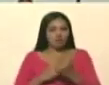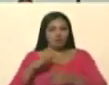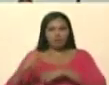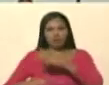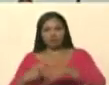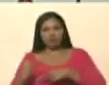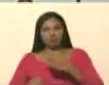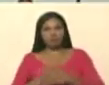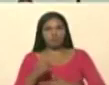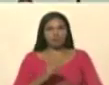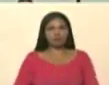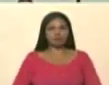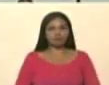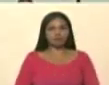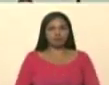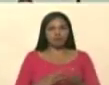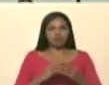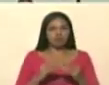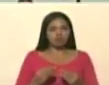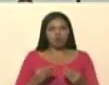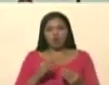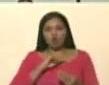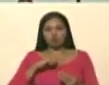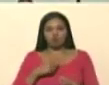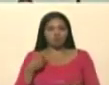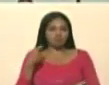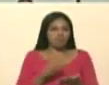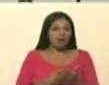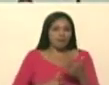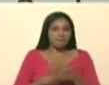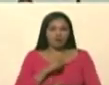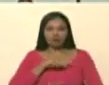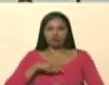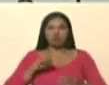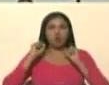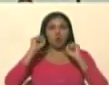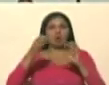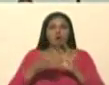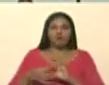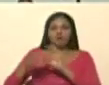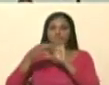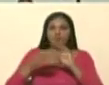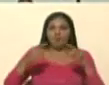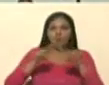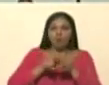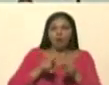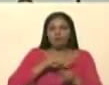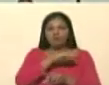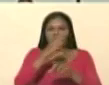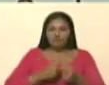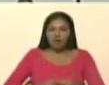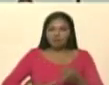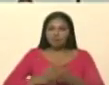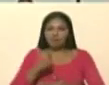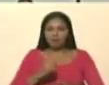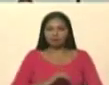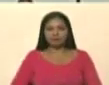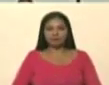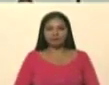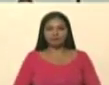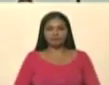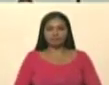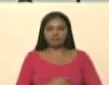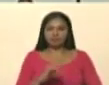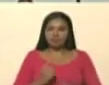que le llegue la materia prima el insumo tenemos que lograr lo articular una poderosa maquinaria de